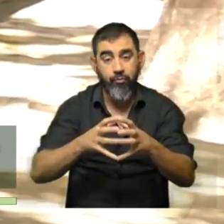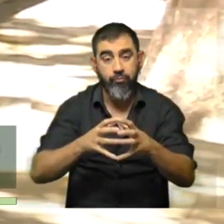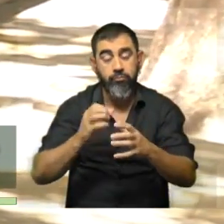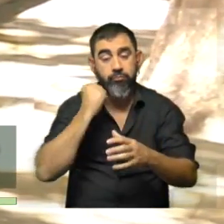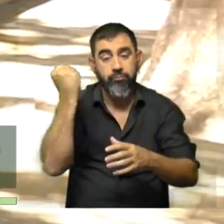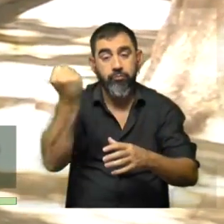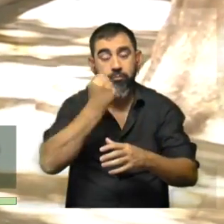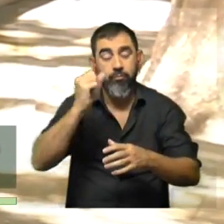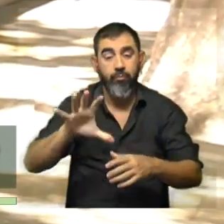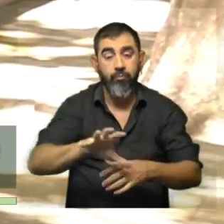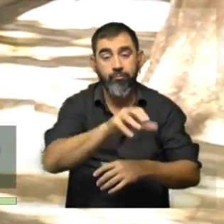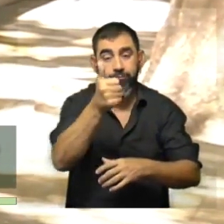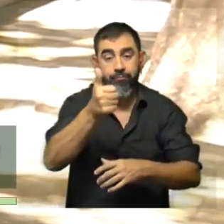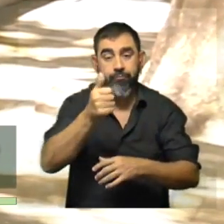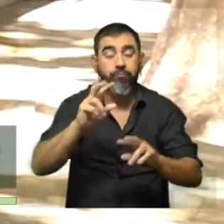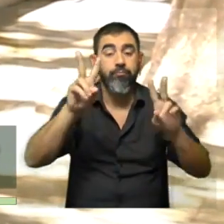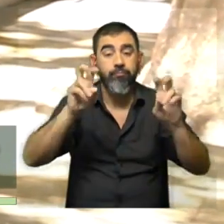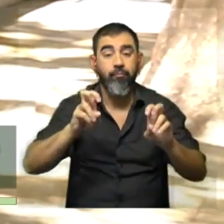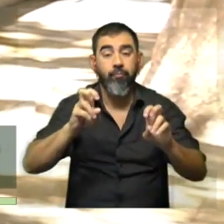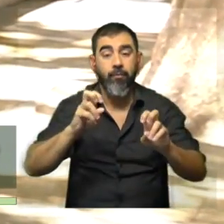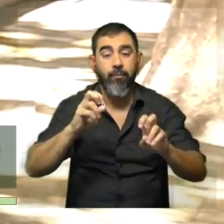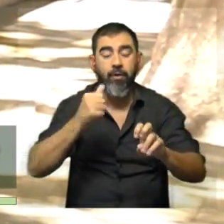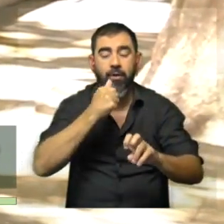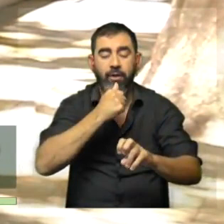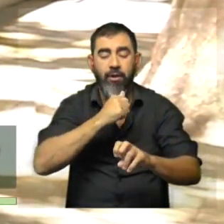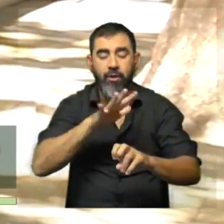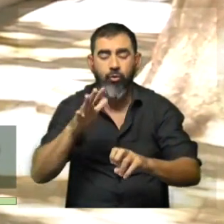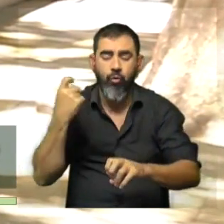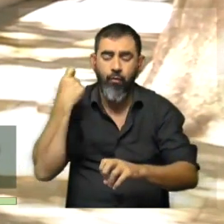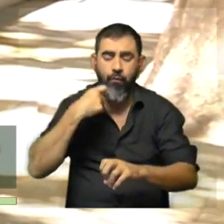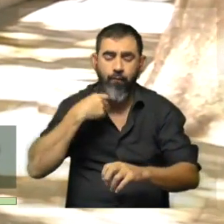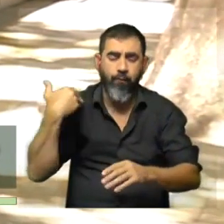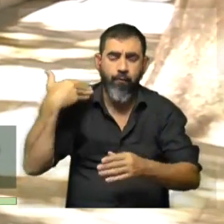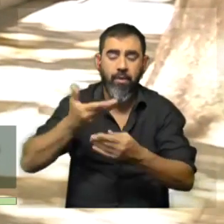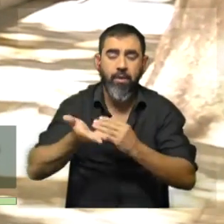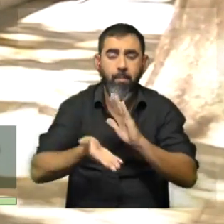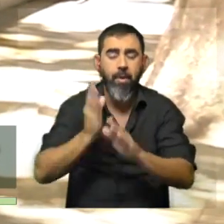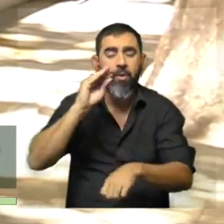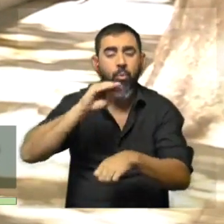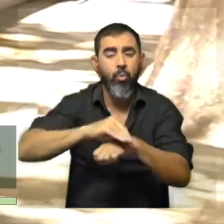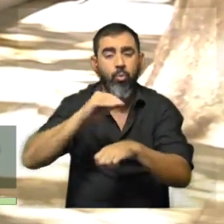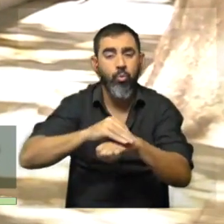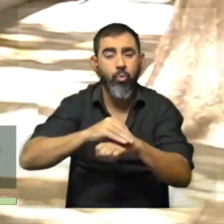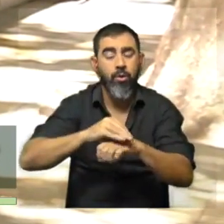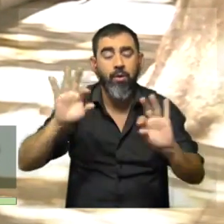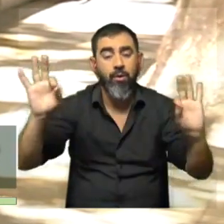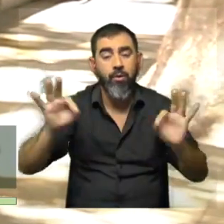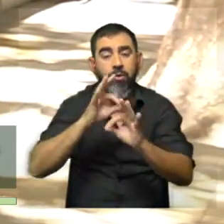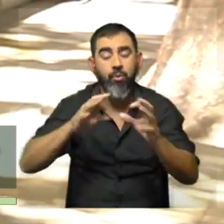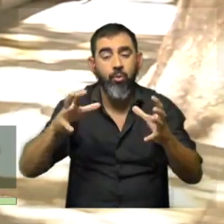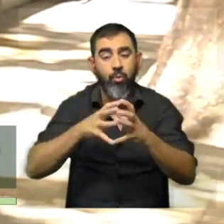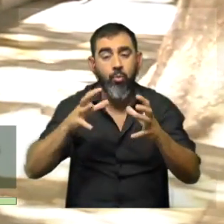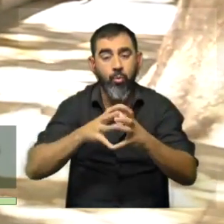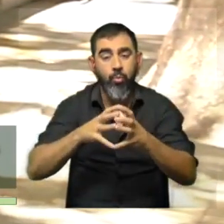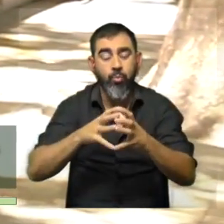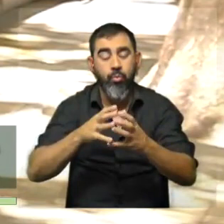muy importante alcanzar lo que tiene que ver con un debe histórico de los trabajadores fundamentalmente de la cultura los trabajadores de la orquesta filarmónica la banda